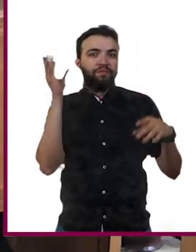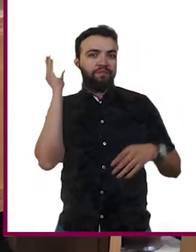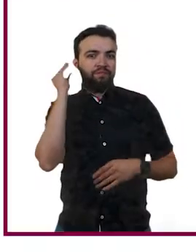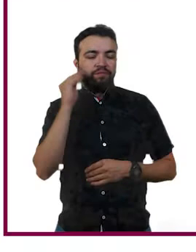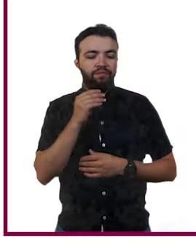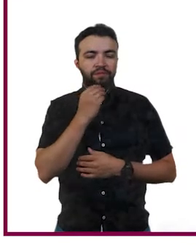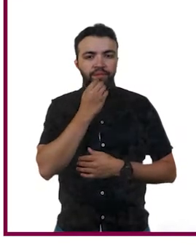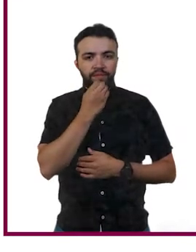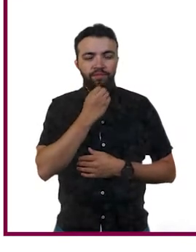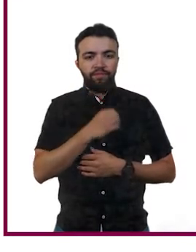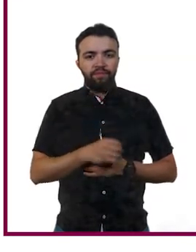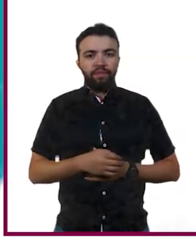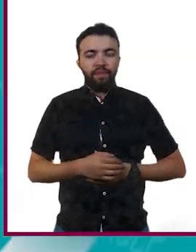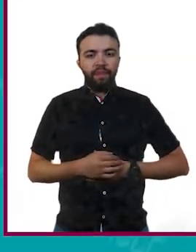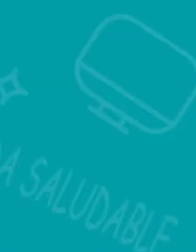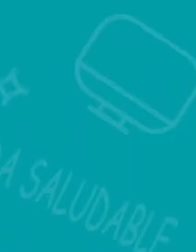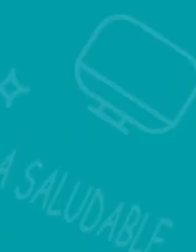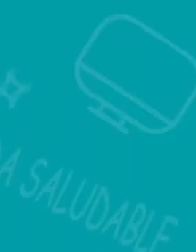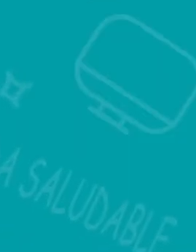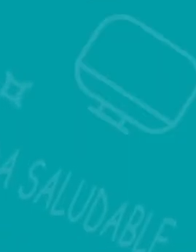parece?